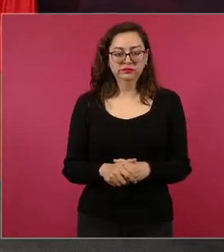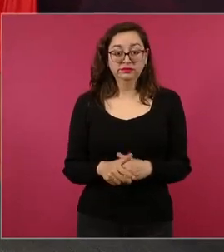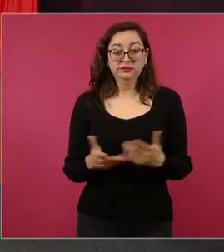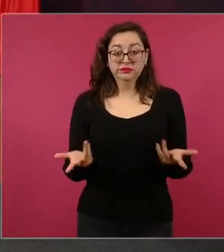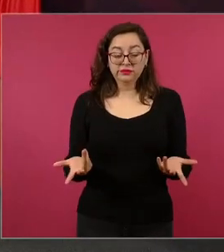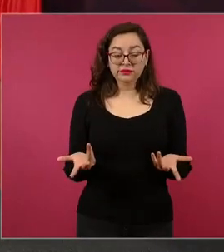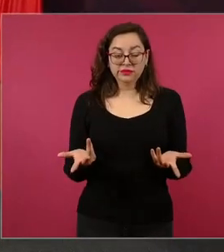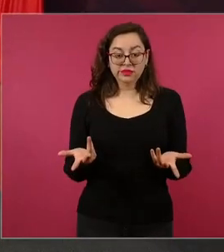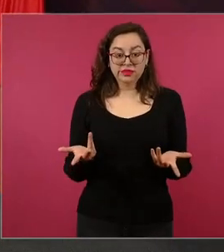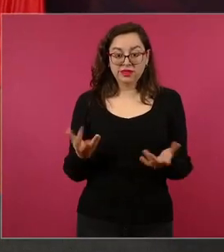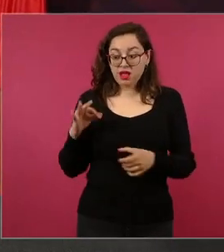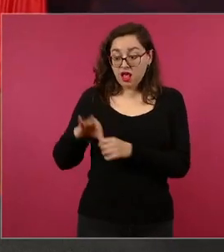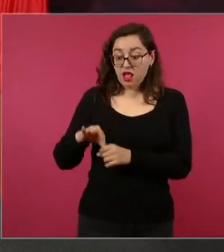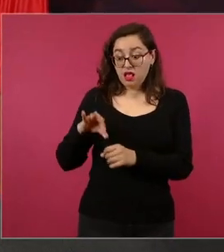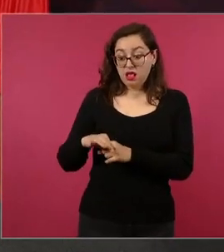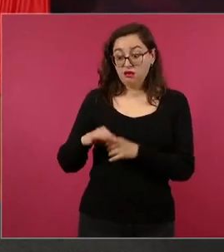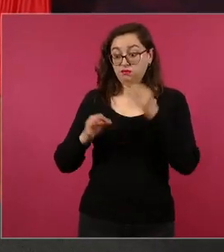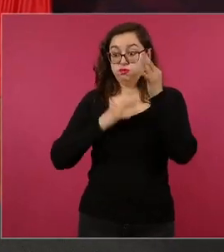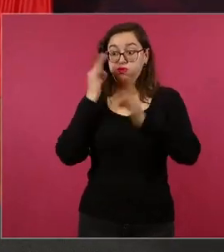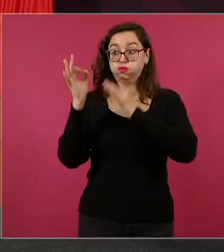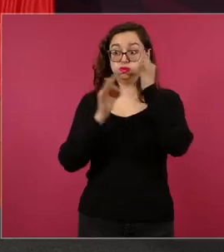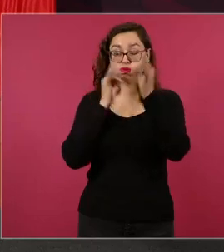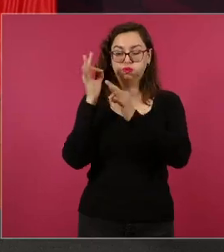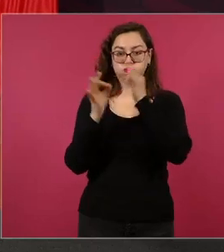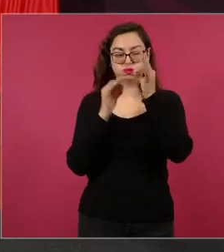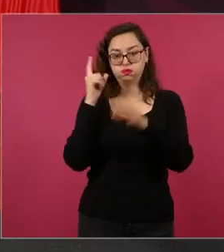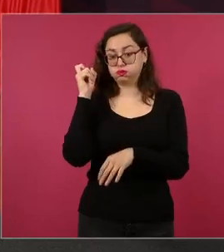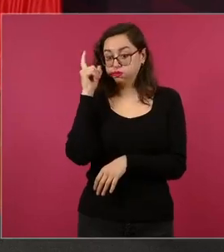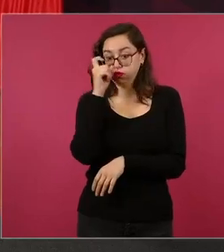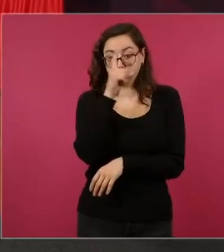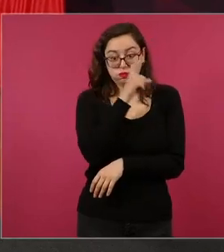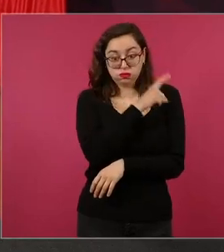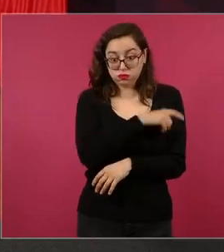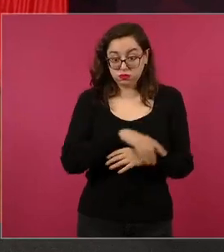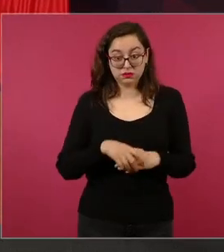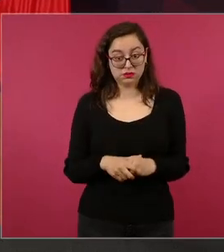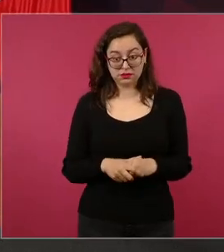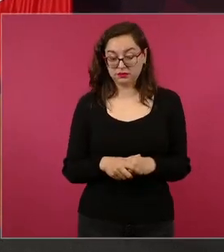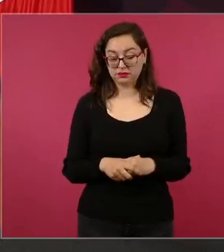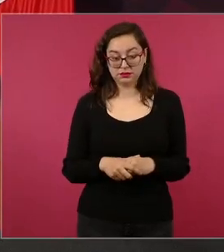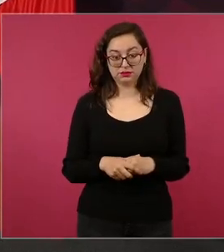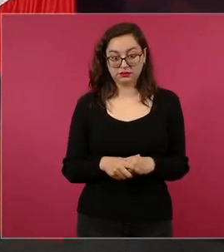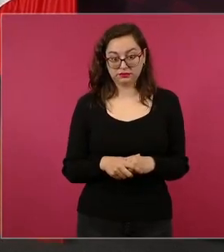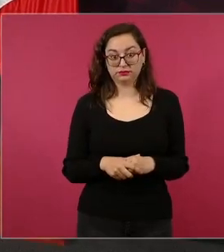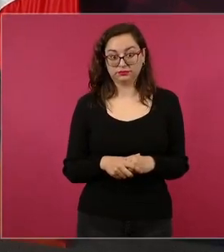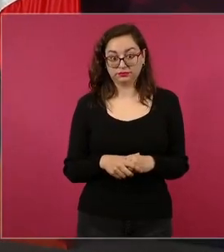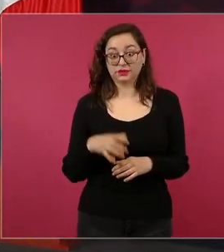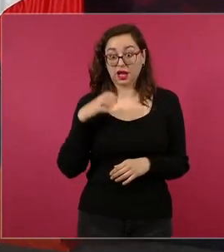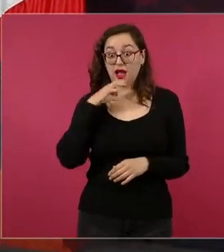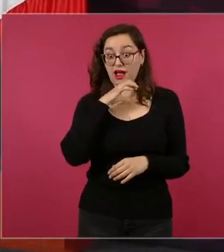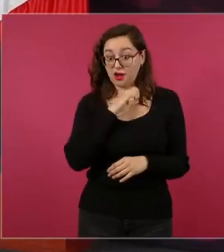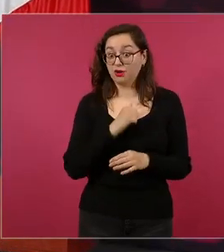sin el calor de las campañas, porque ya ves cómo estaba el calor.